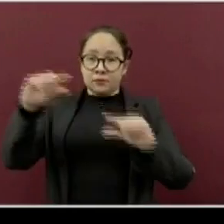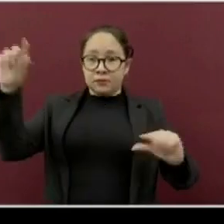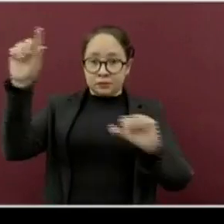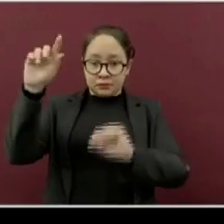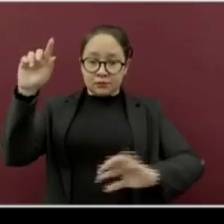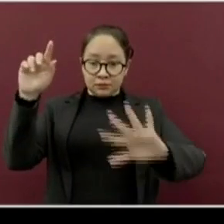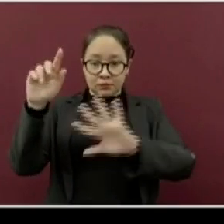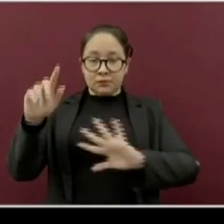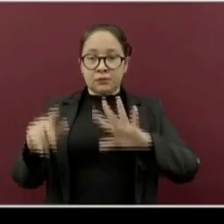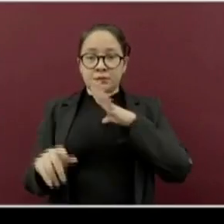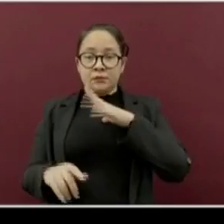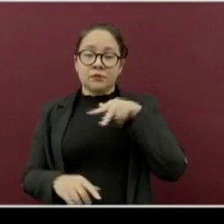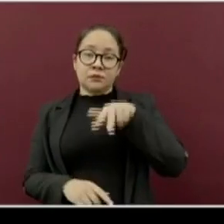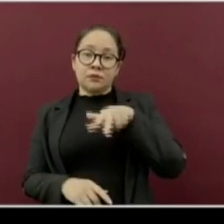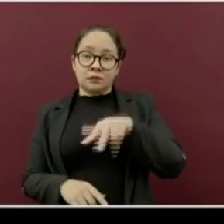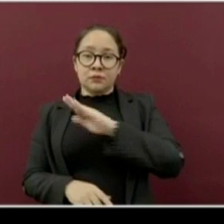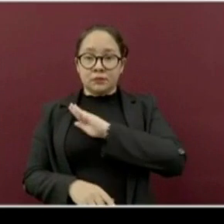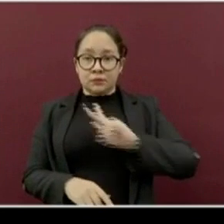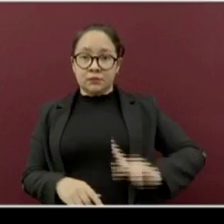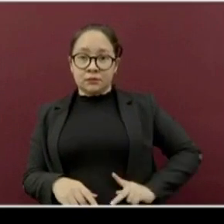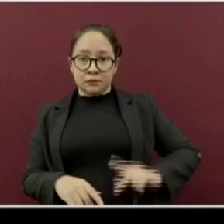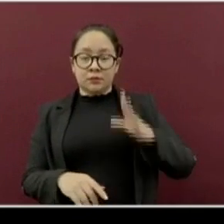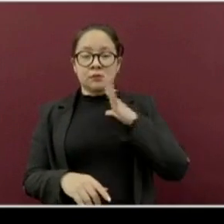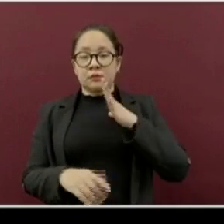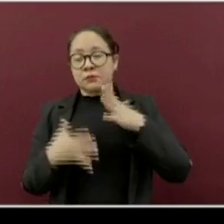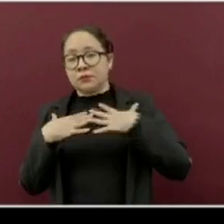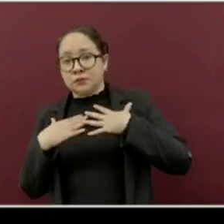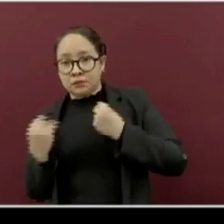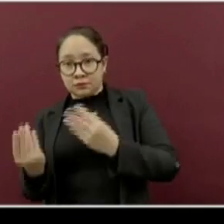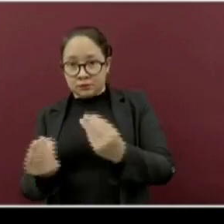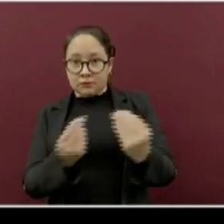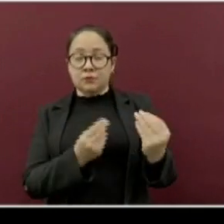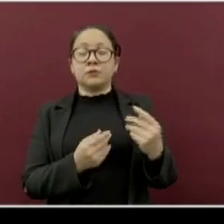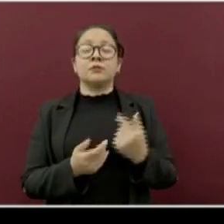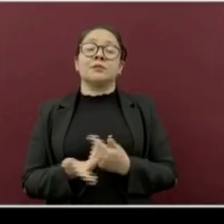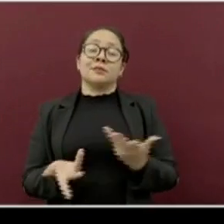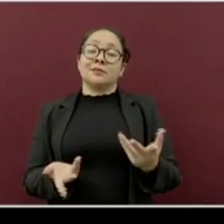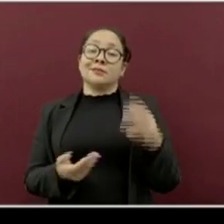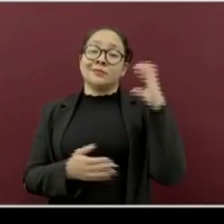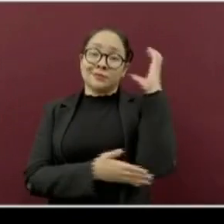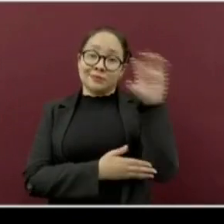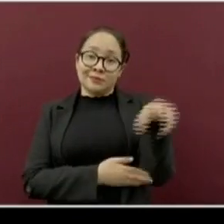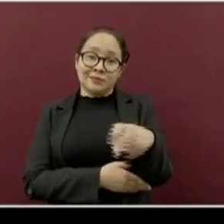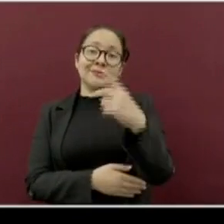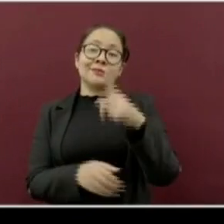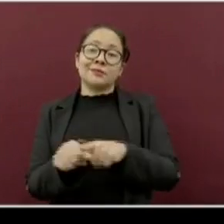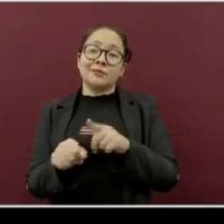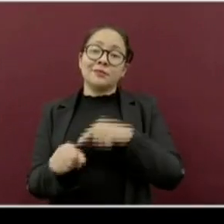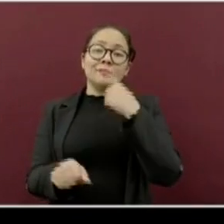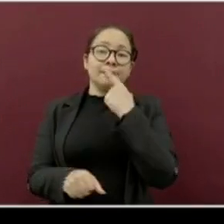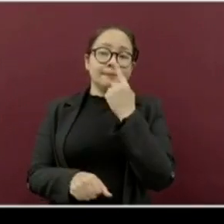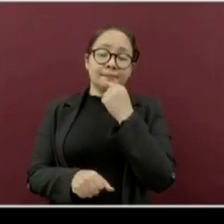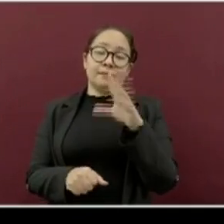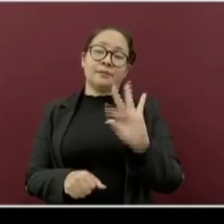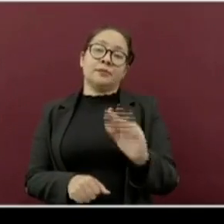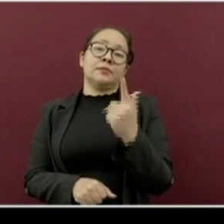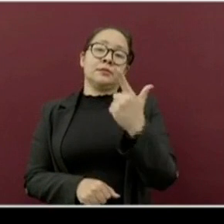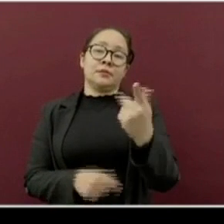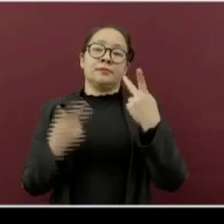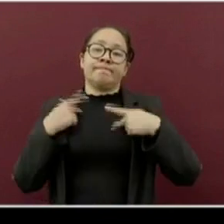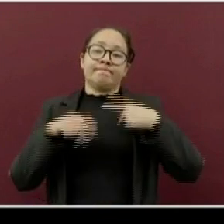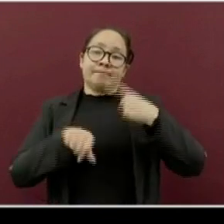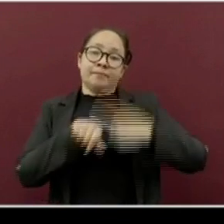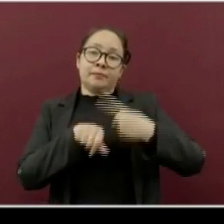encuentran 18 municipios con movimiento en la transmisión y miren, ahora Coatzacoalcos en rojo con 47 enfermos